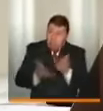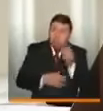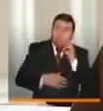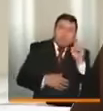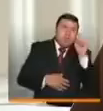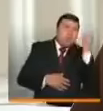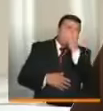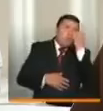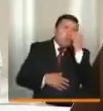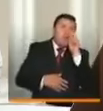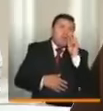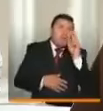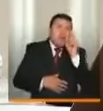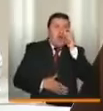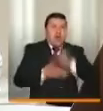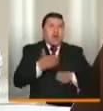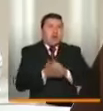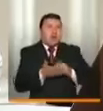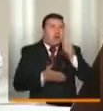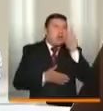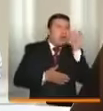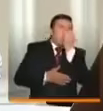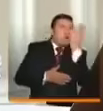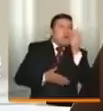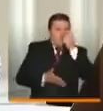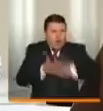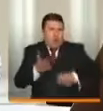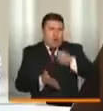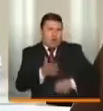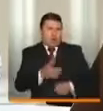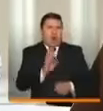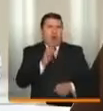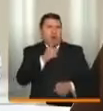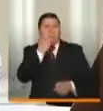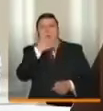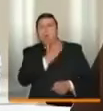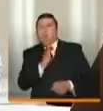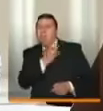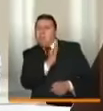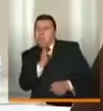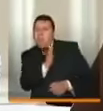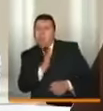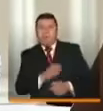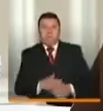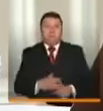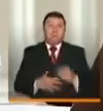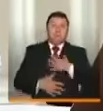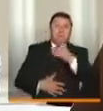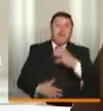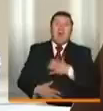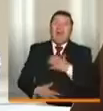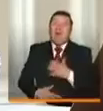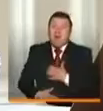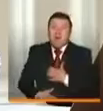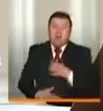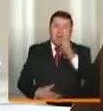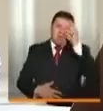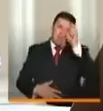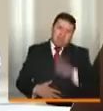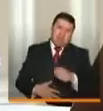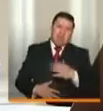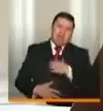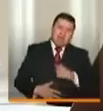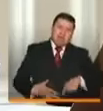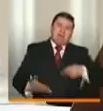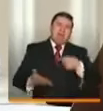entrar al predio y que se corrijan esos temas por promedios. Y cualquier persona que tenga una queja debe poner su